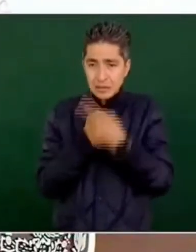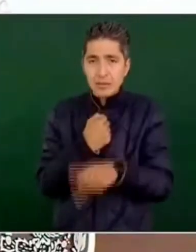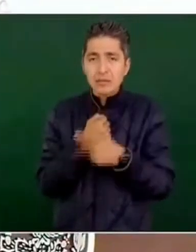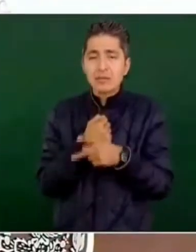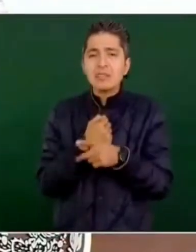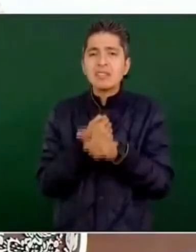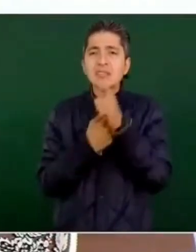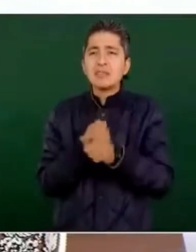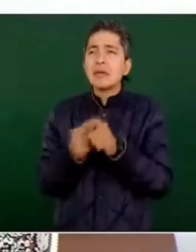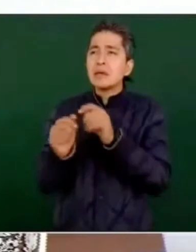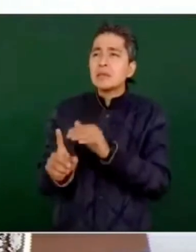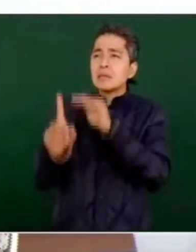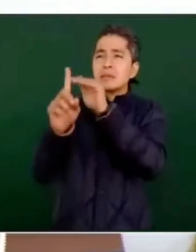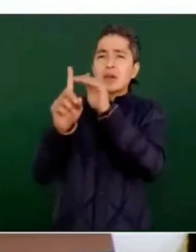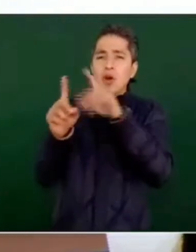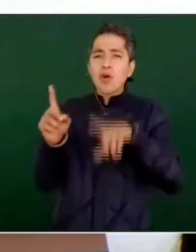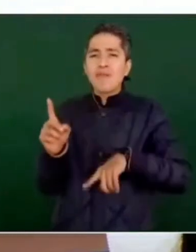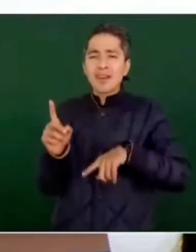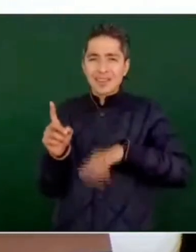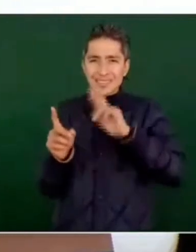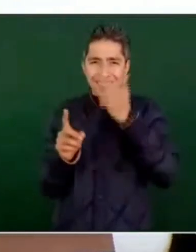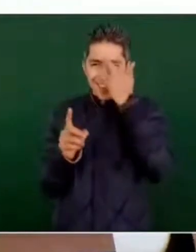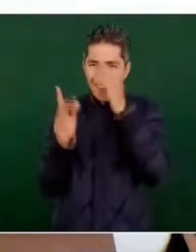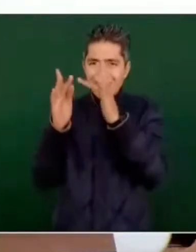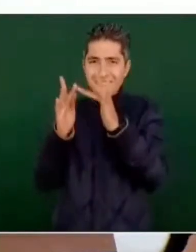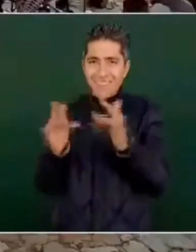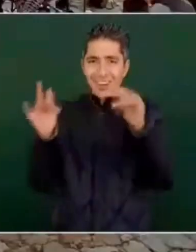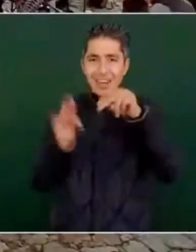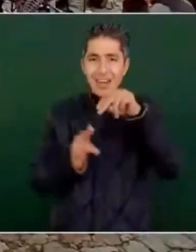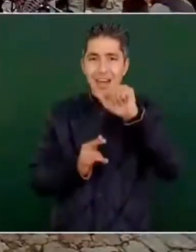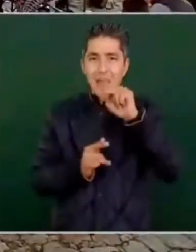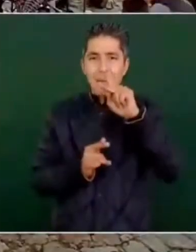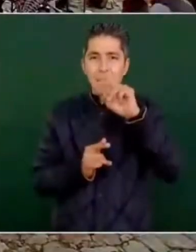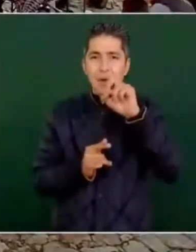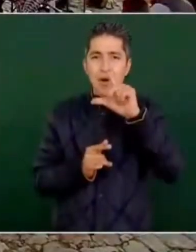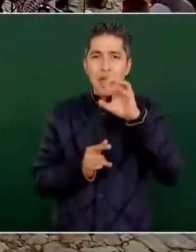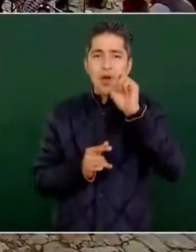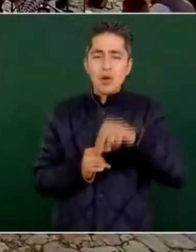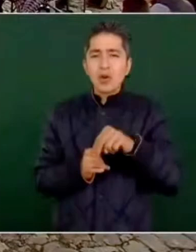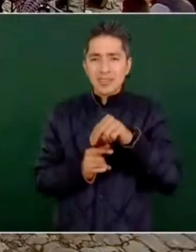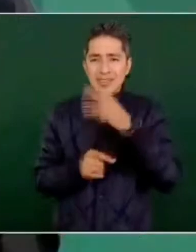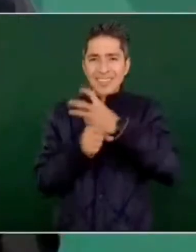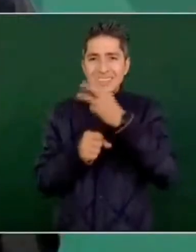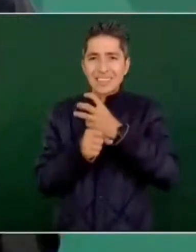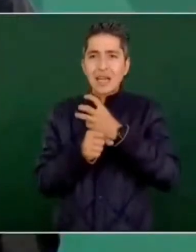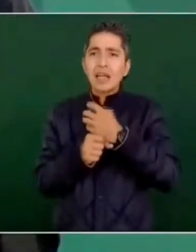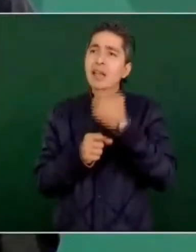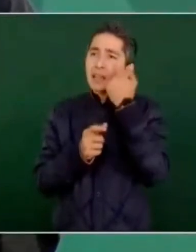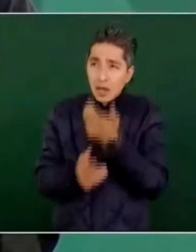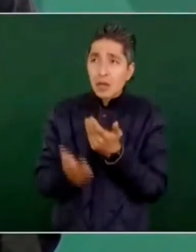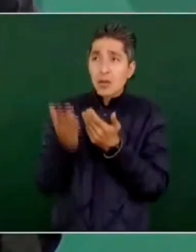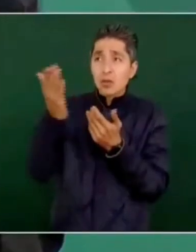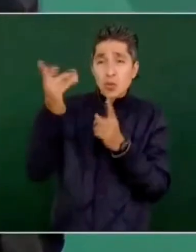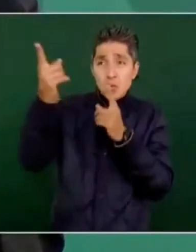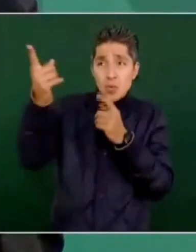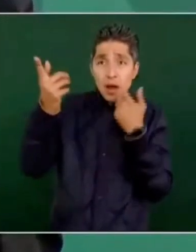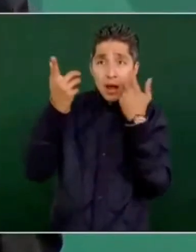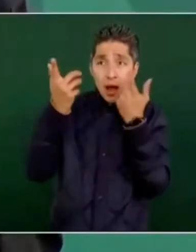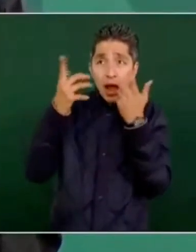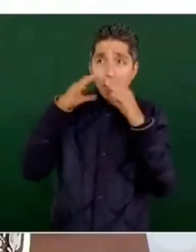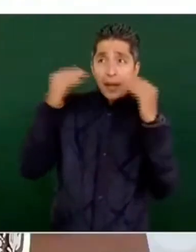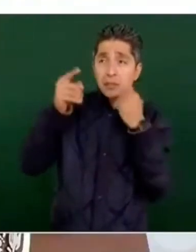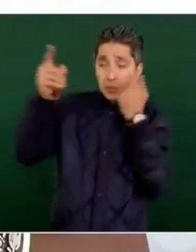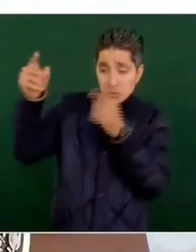apelaron al monarca francés Napoleón III y le ofrecieron el trono de México a Maximiliano de